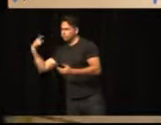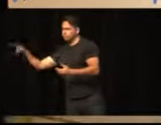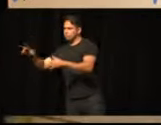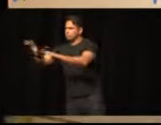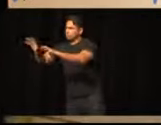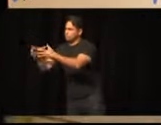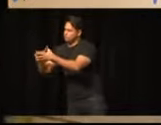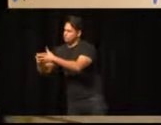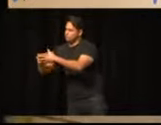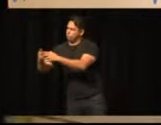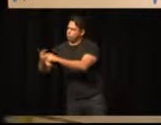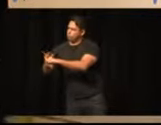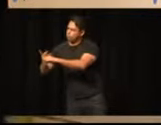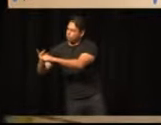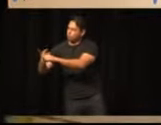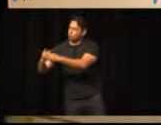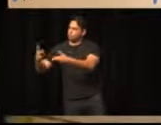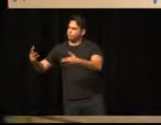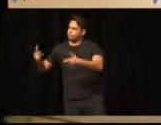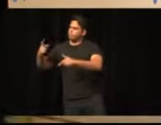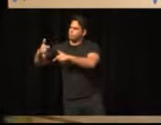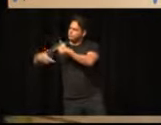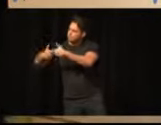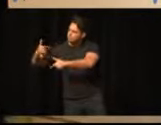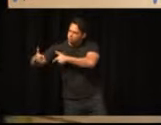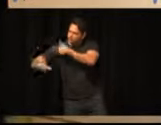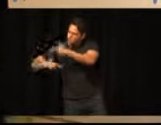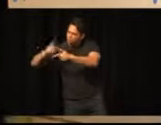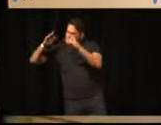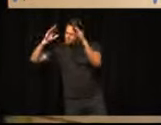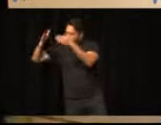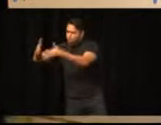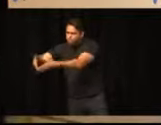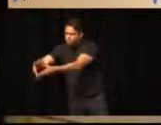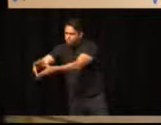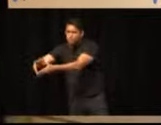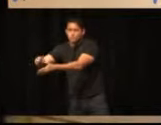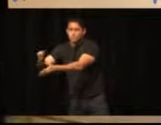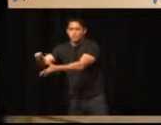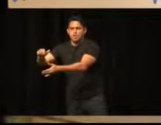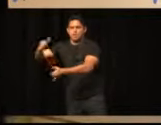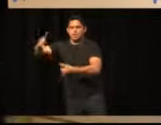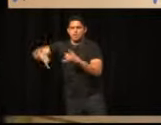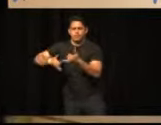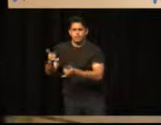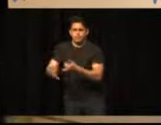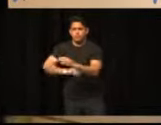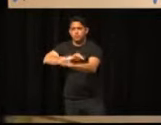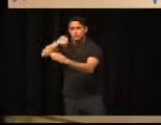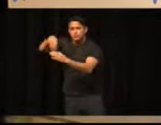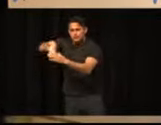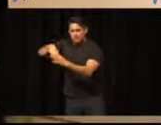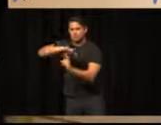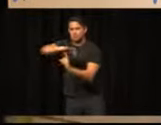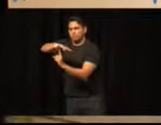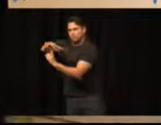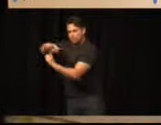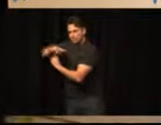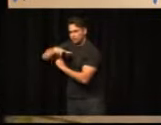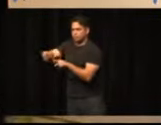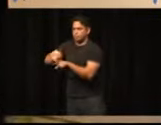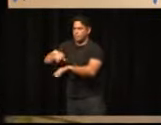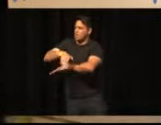itinerante procure el trabajo dirigido a la diversión dentro de